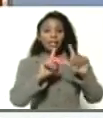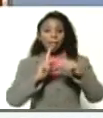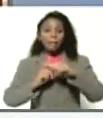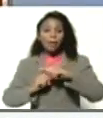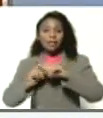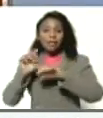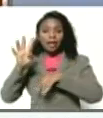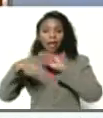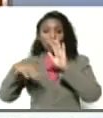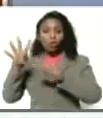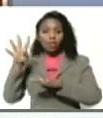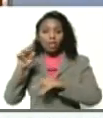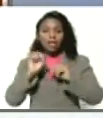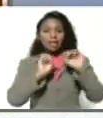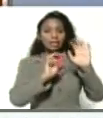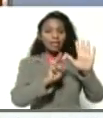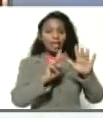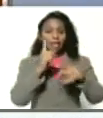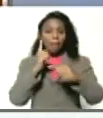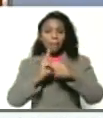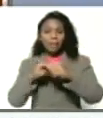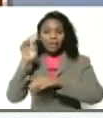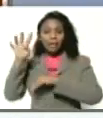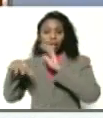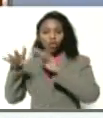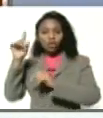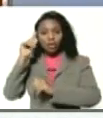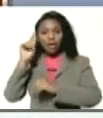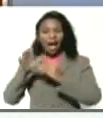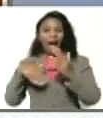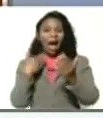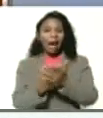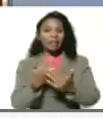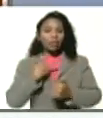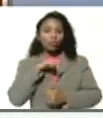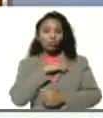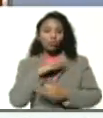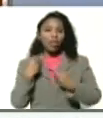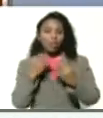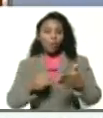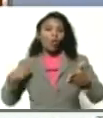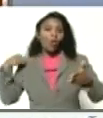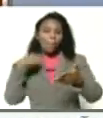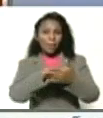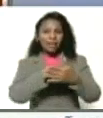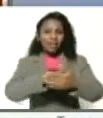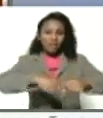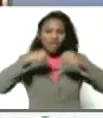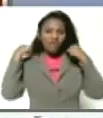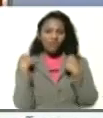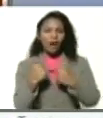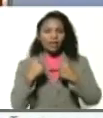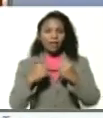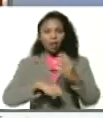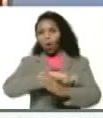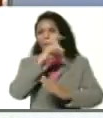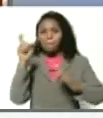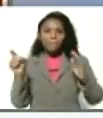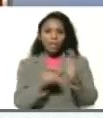14 714 hasta que nosotros le demos el golpe contundente total